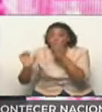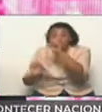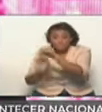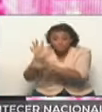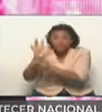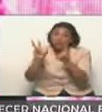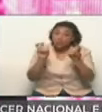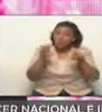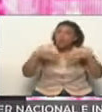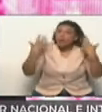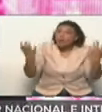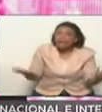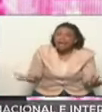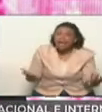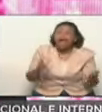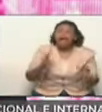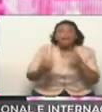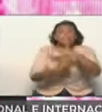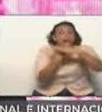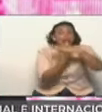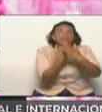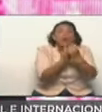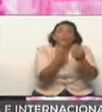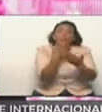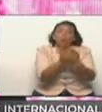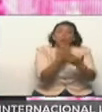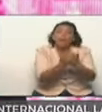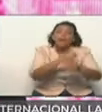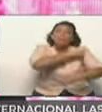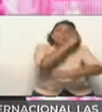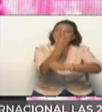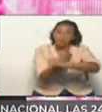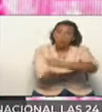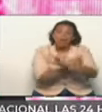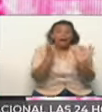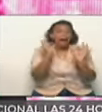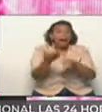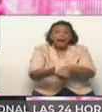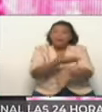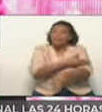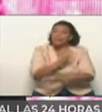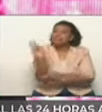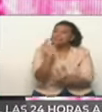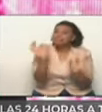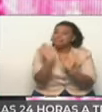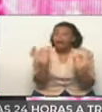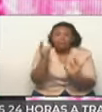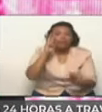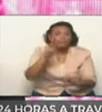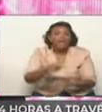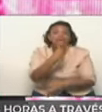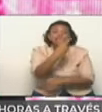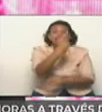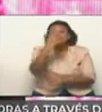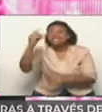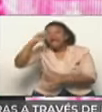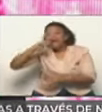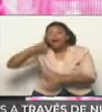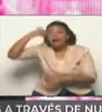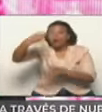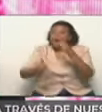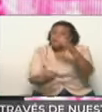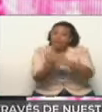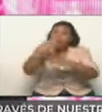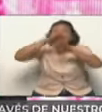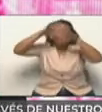nuevecito, es que tiene una base económica que es la más poderosa que jamás haya existido. Correcto. En más de 100 años para construir un